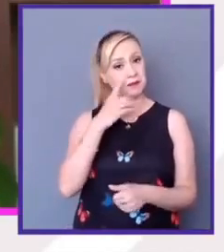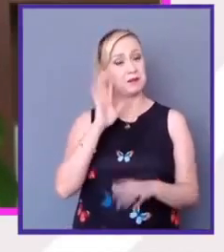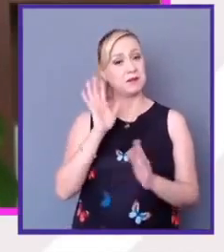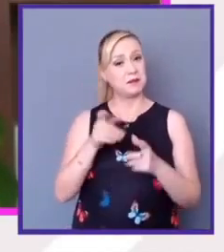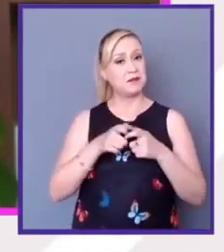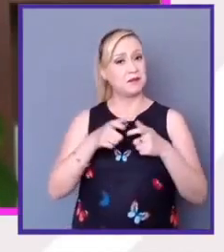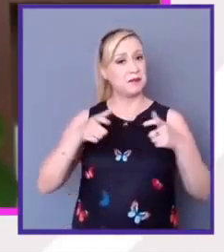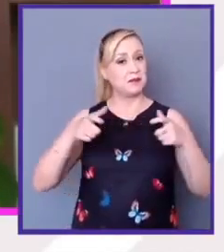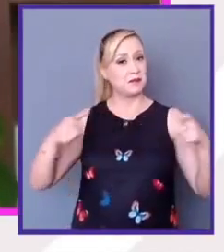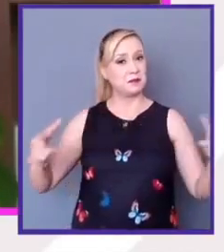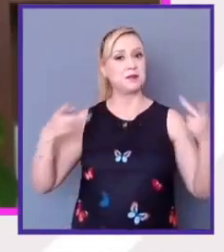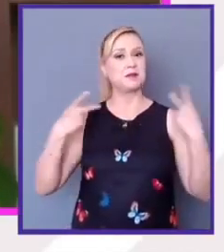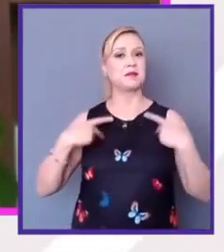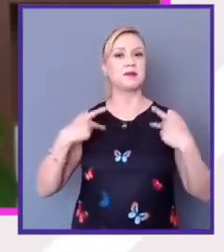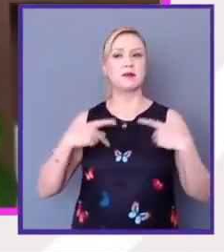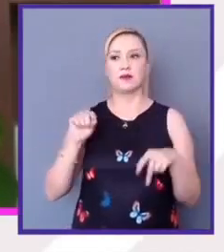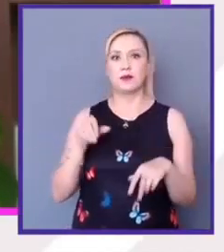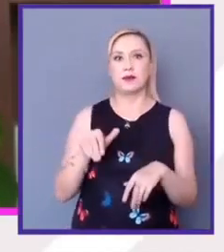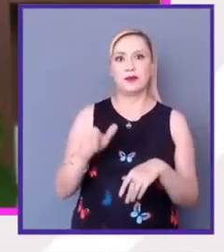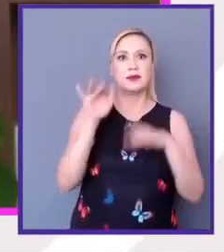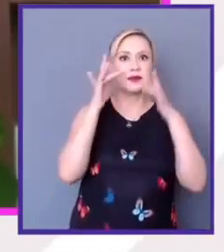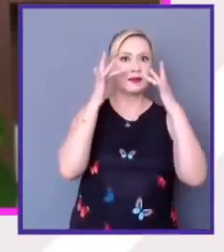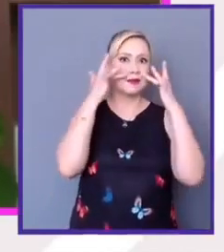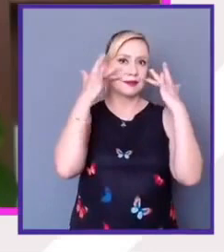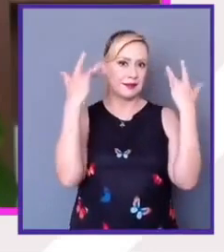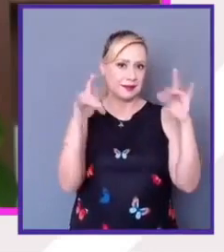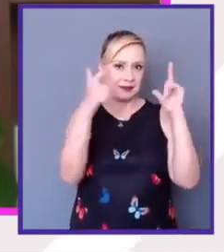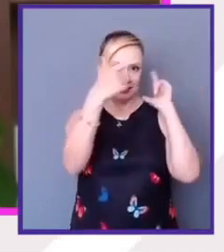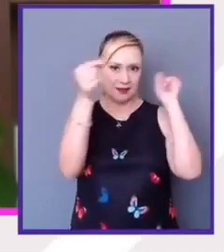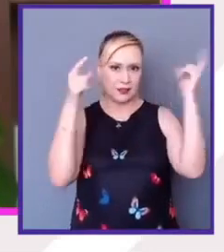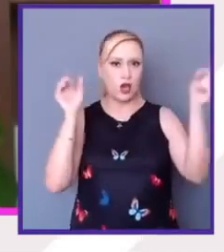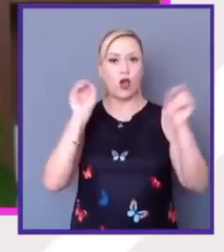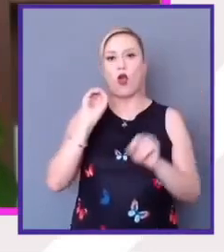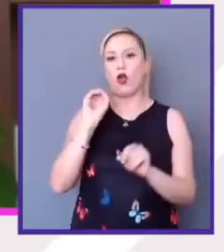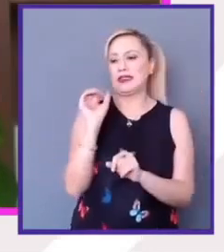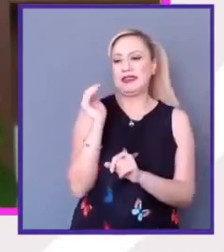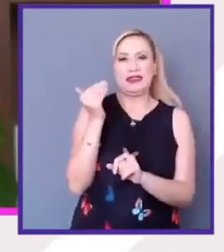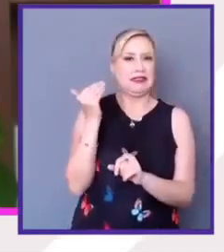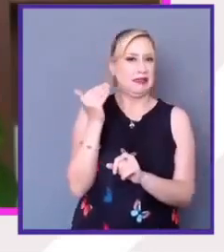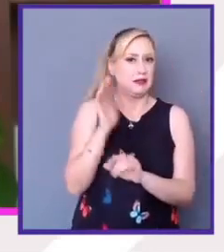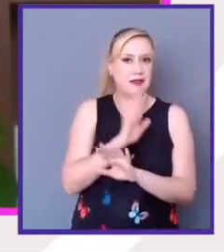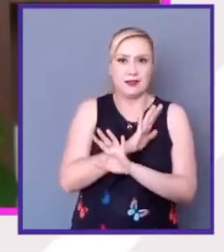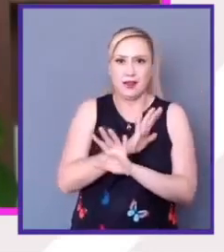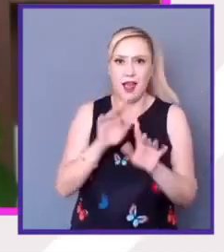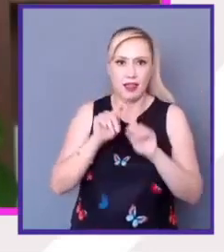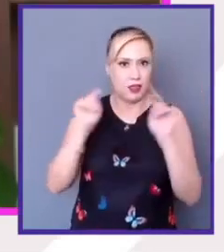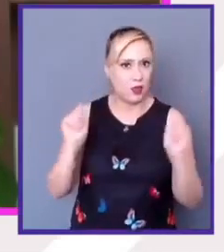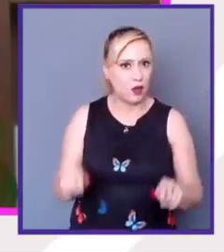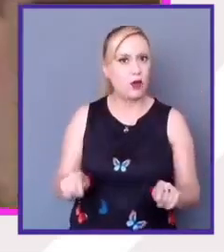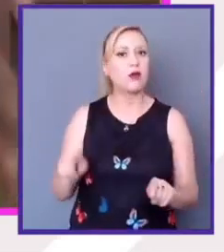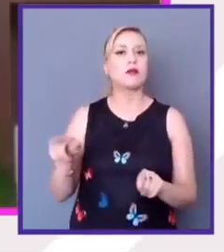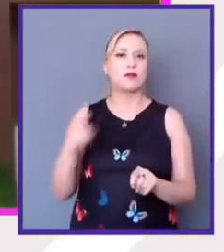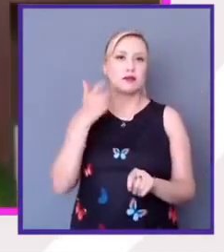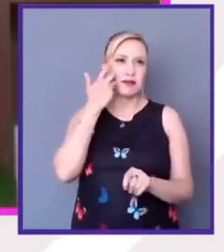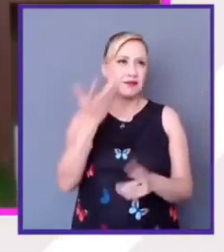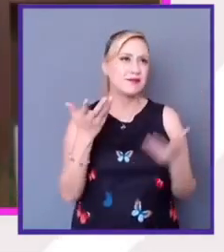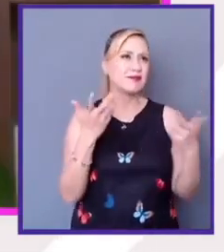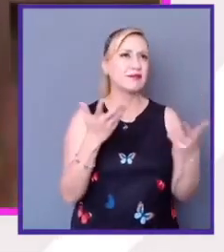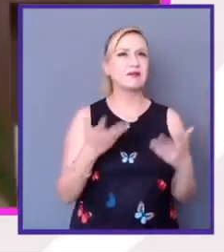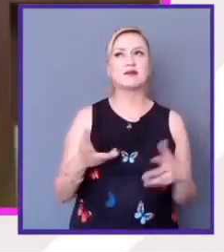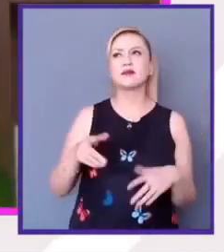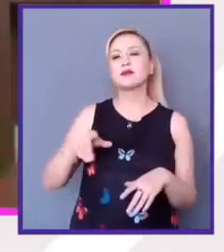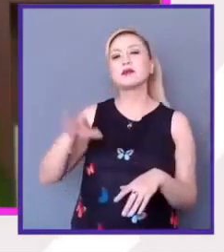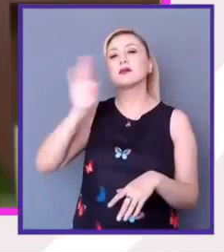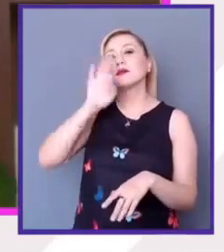estas personas que están por recién egresar o que son recién egresadas, pues justamente están buscando eso a diferencia de otras generaciones, y